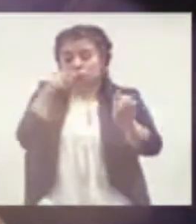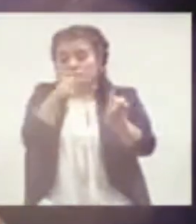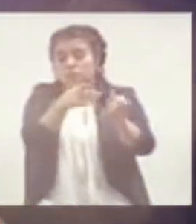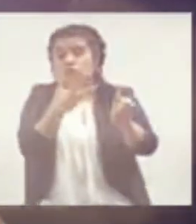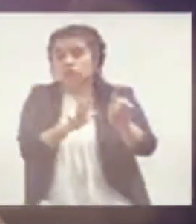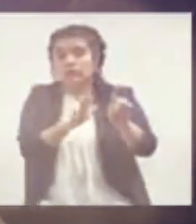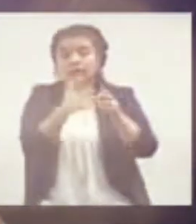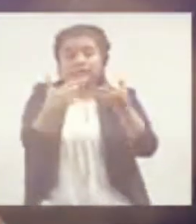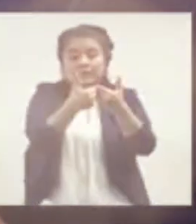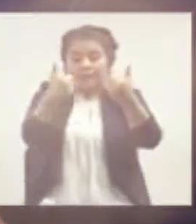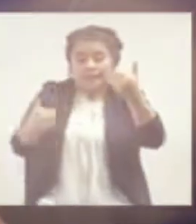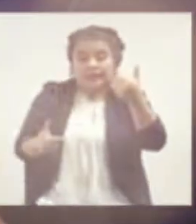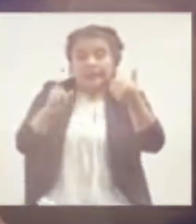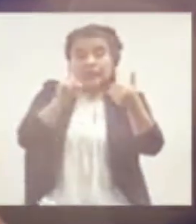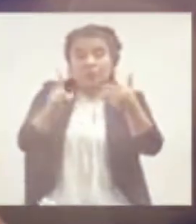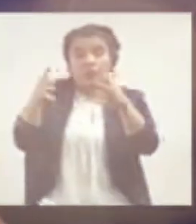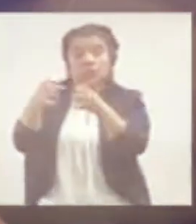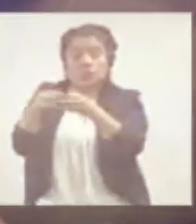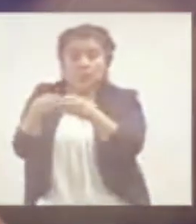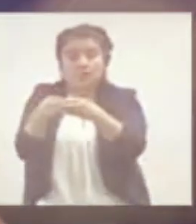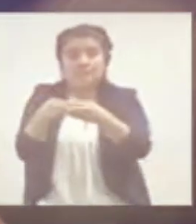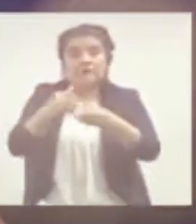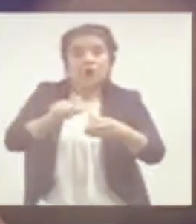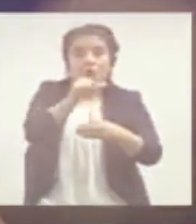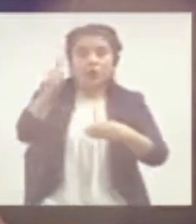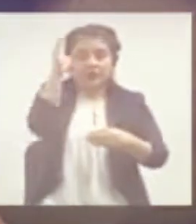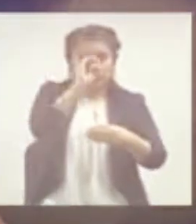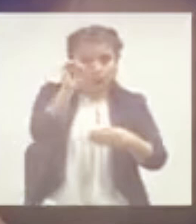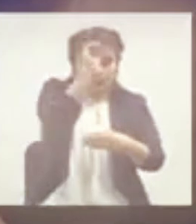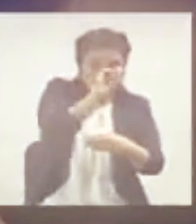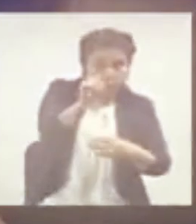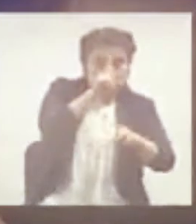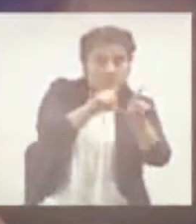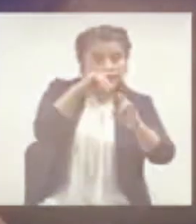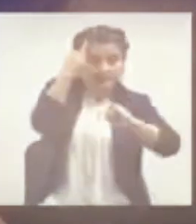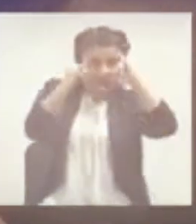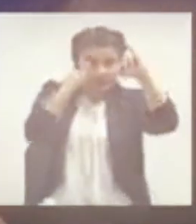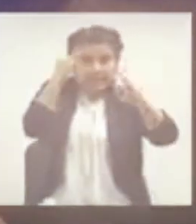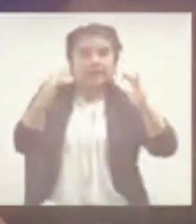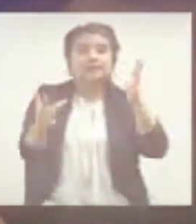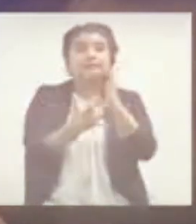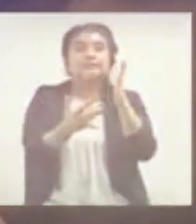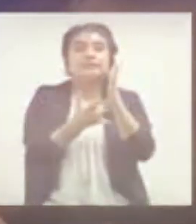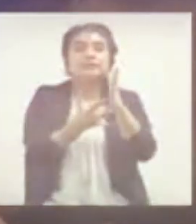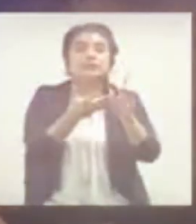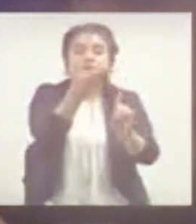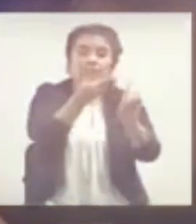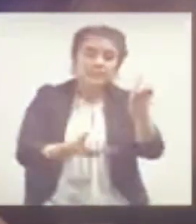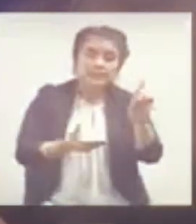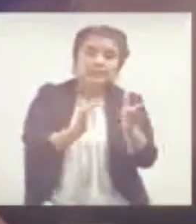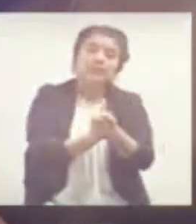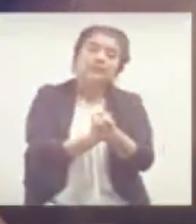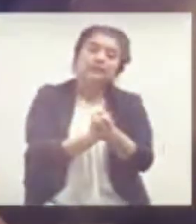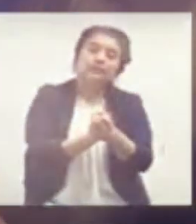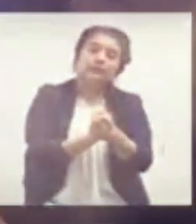hace una exclusión de un sector, la mayoría de las opiniones recibidas y los criterios técnicos también desarrollados en